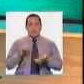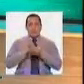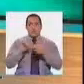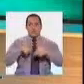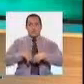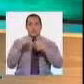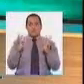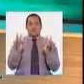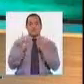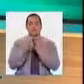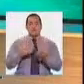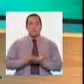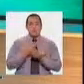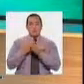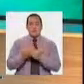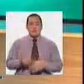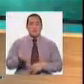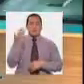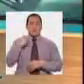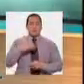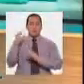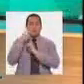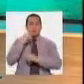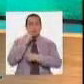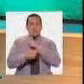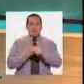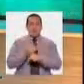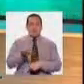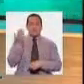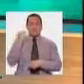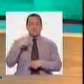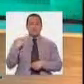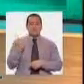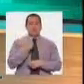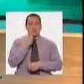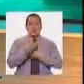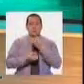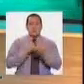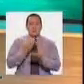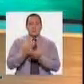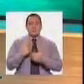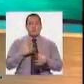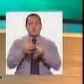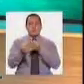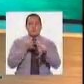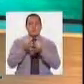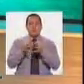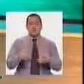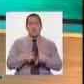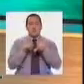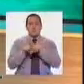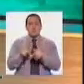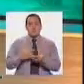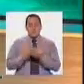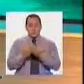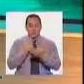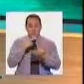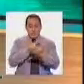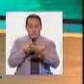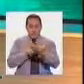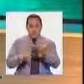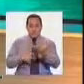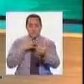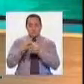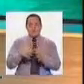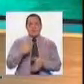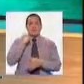esta cita sostenida en octubre del año pasado fue solo de carácter informativo. Dijo, respondía, y cito textualmente,